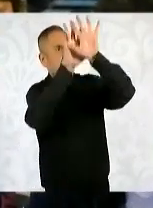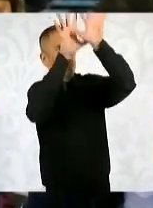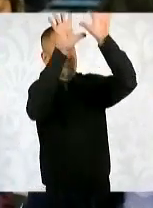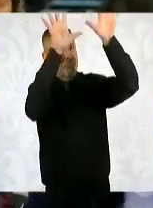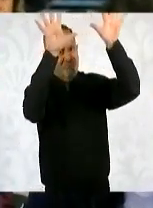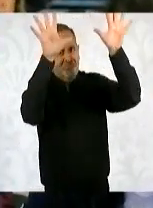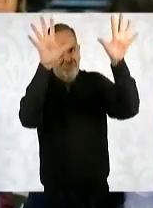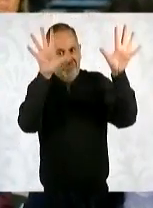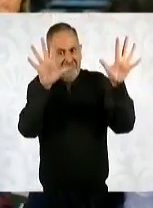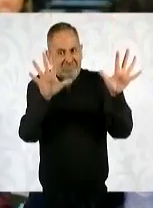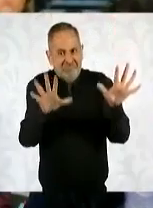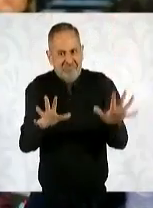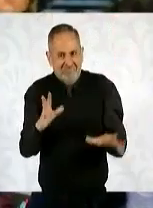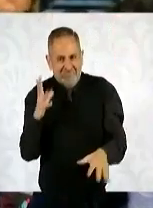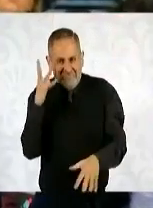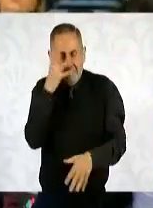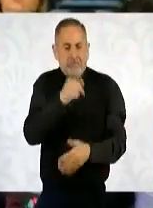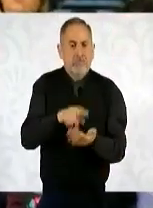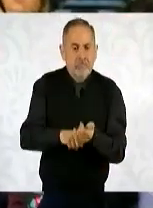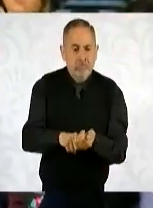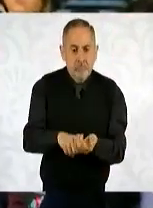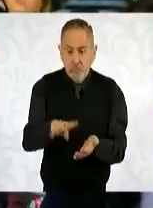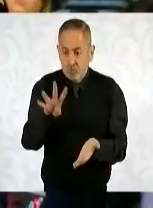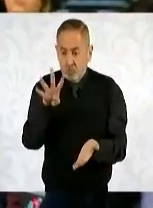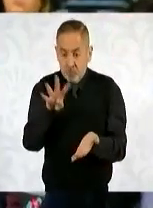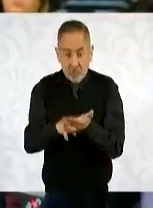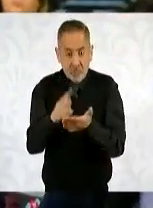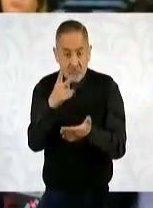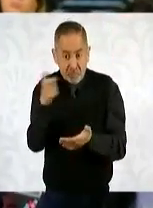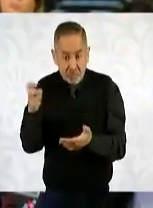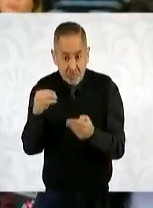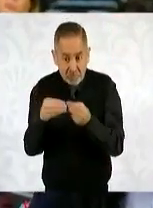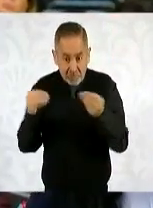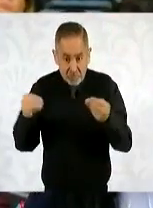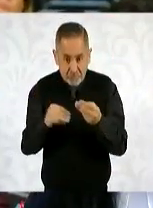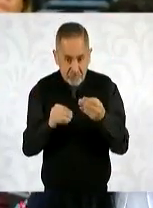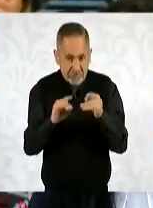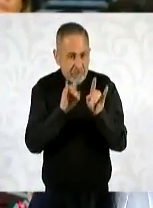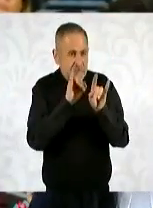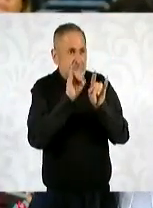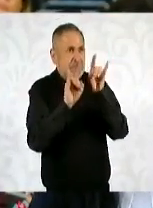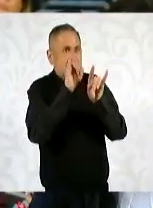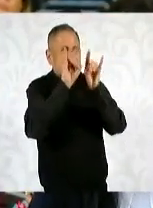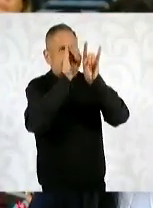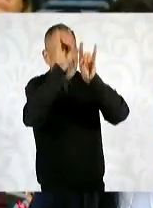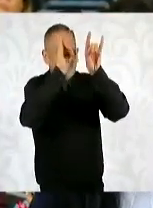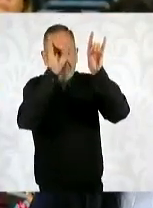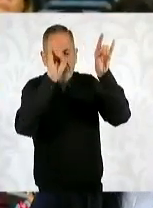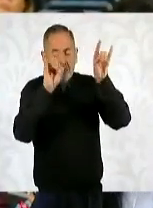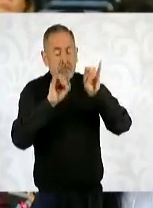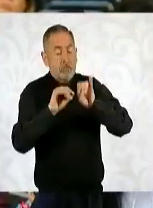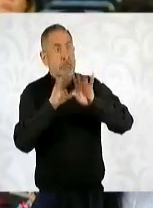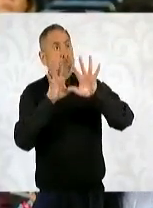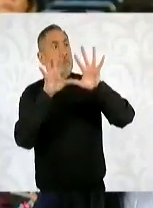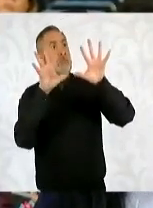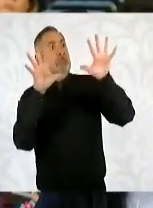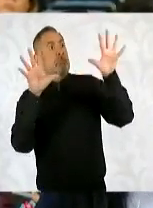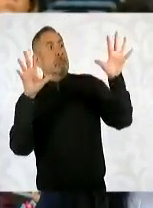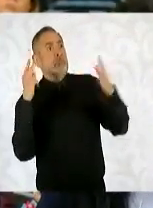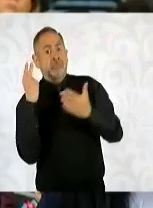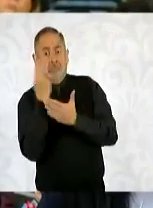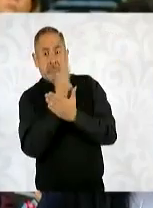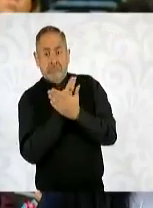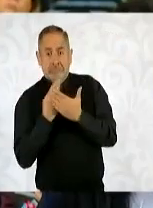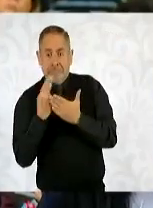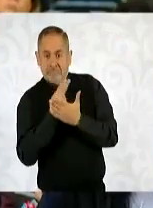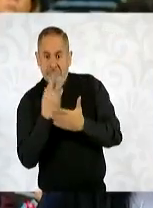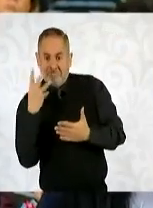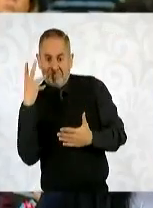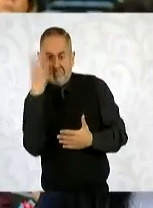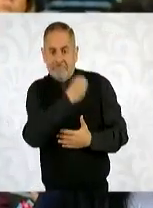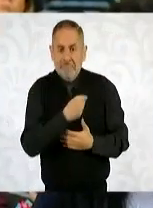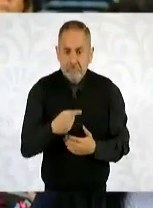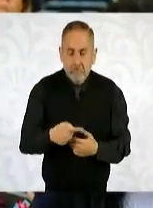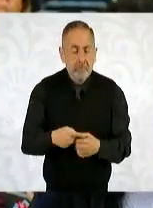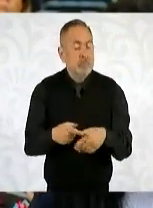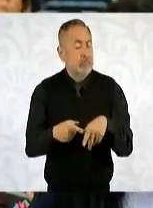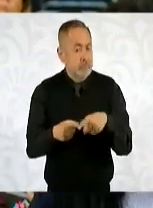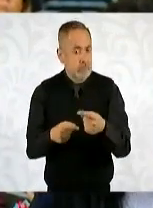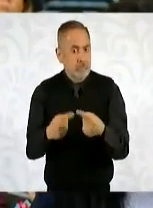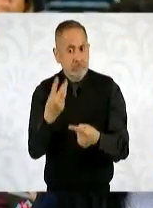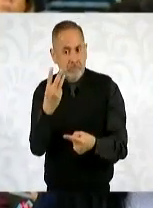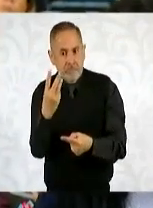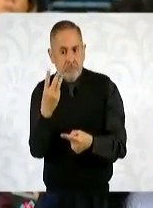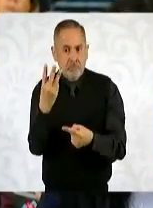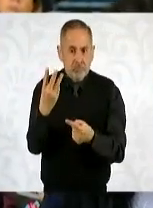son alrededor de 4.200 metros cuadrados, sería como en 3 o 4 ocasiones la